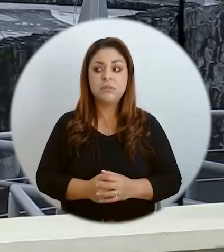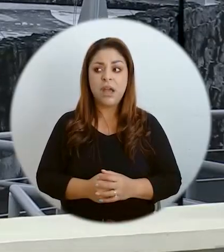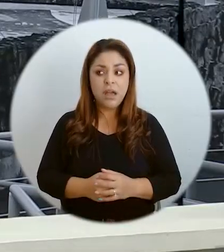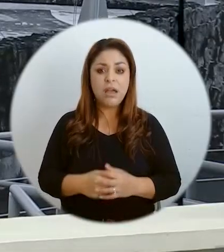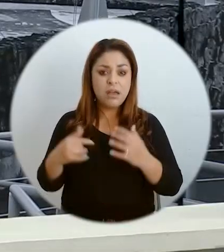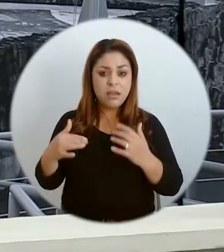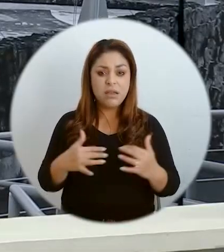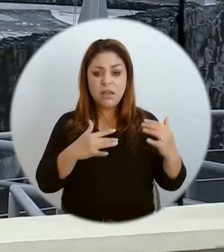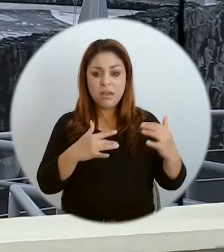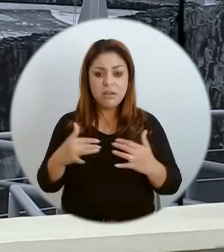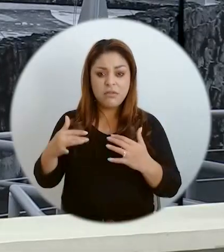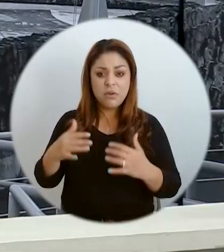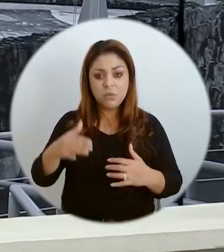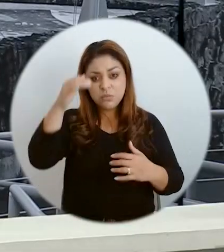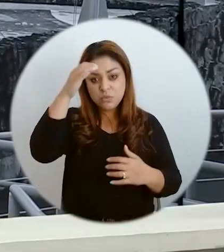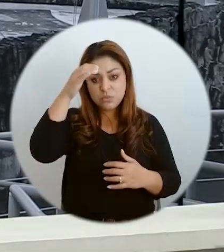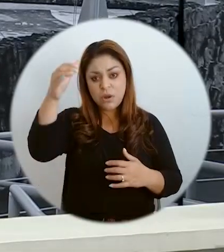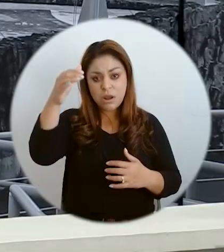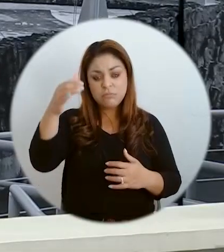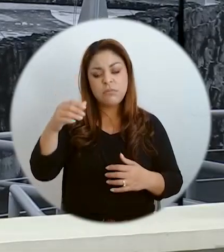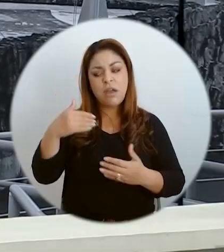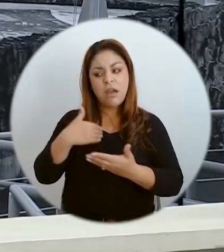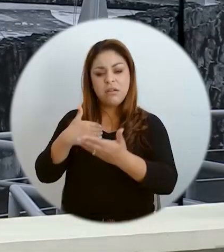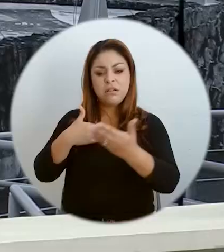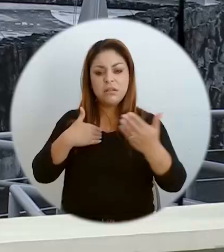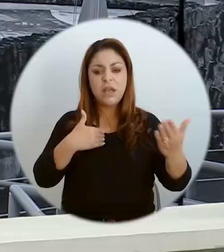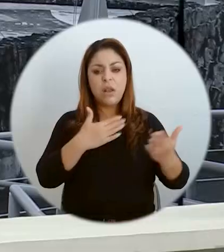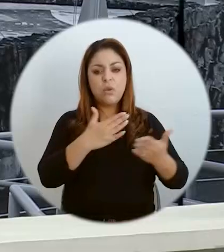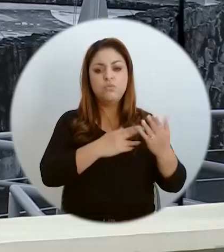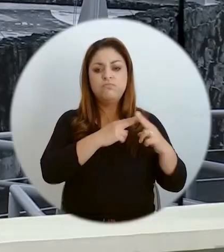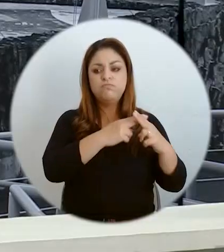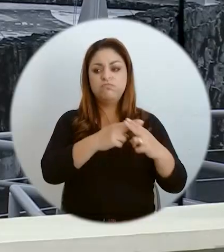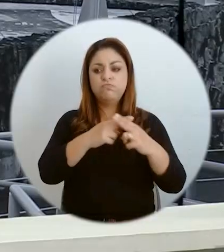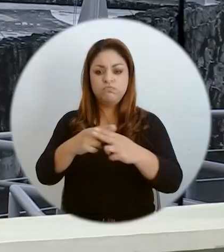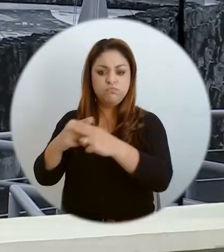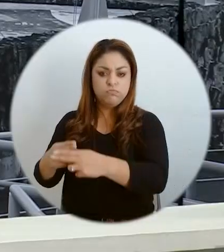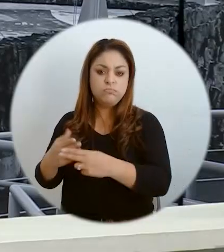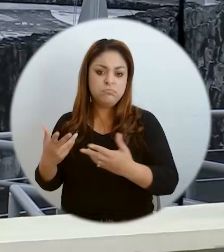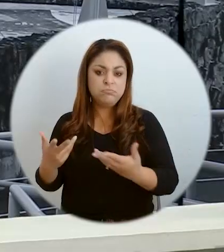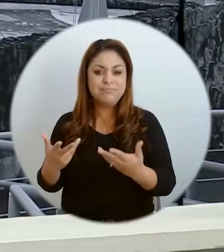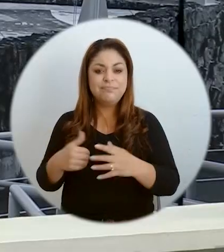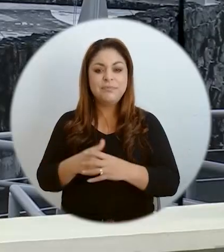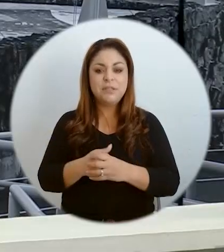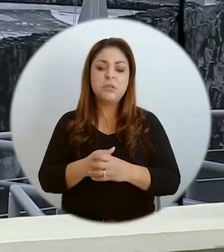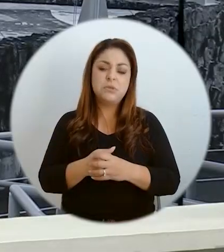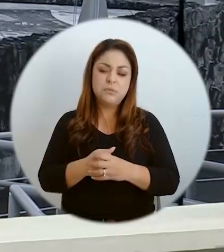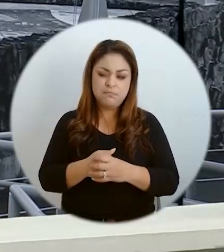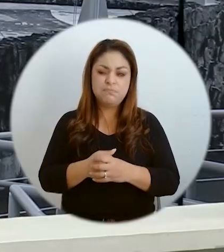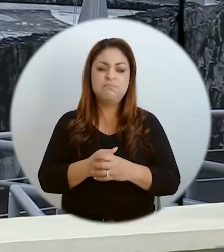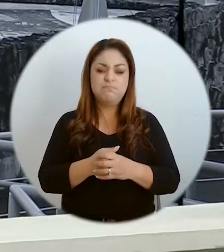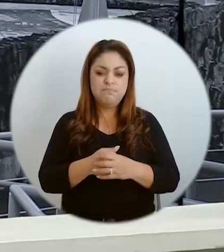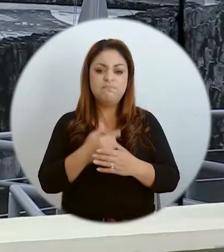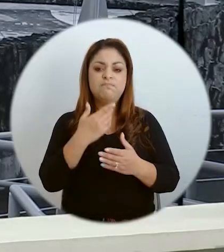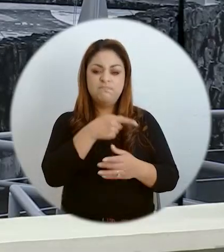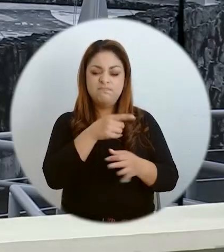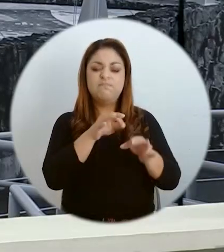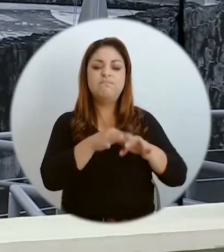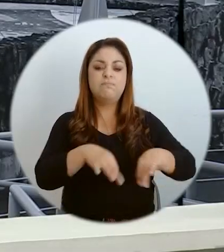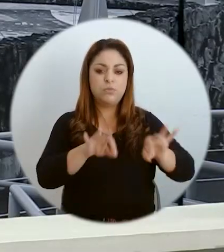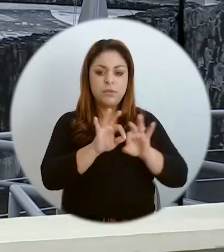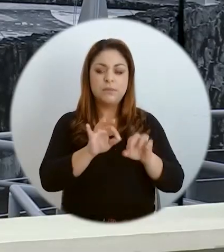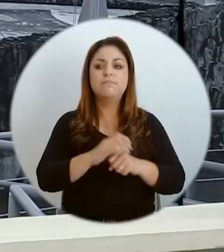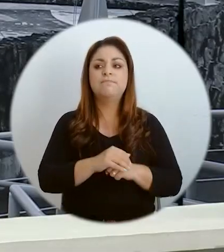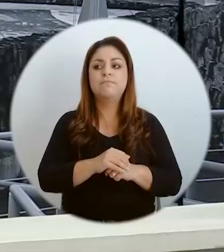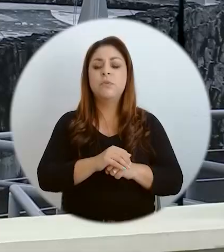guerra cultural, como lo han llamado también algunas otras personas, me parece que es un rasgo importante del neoconservadurismo. Otro tiene que ver